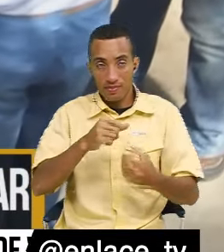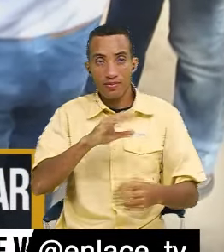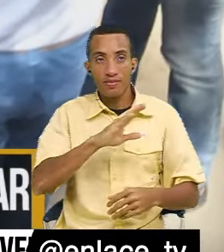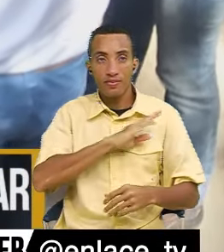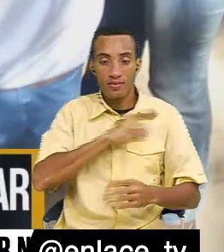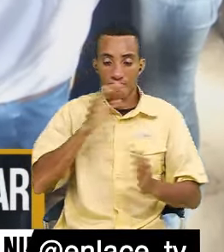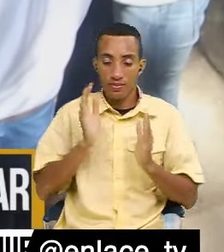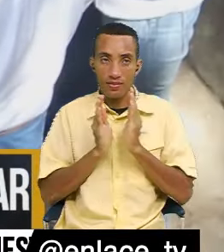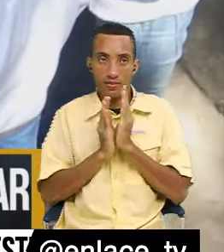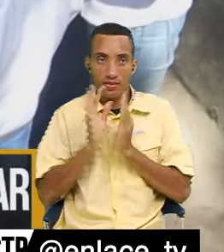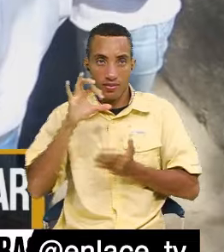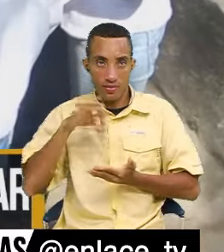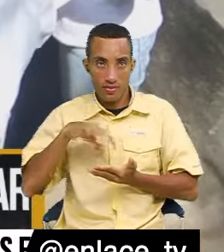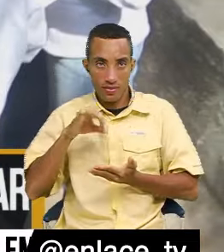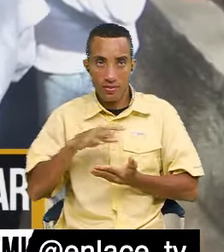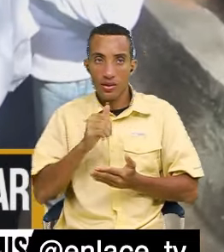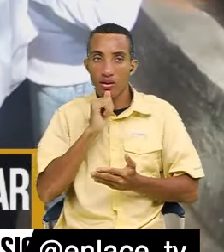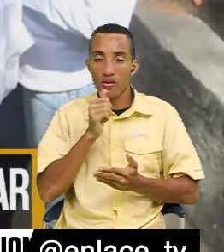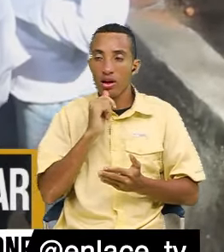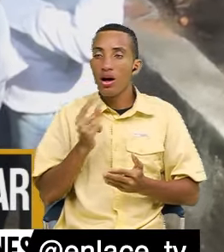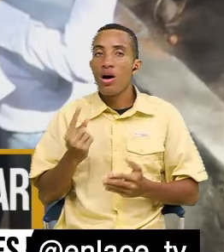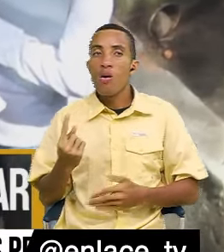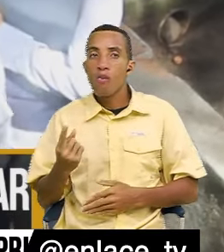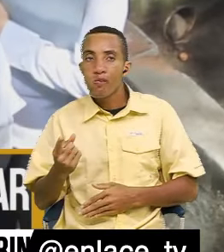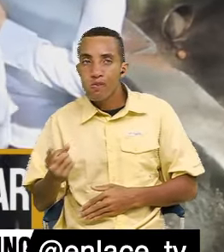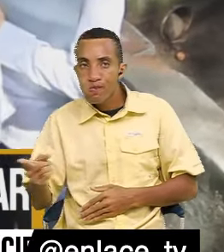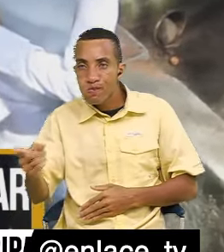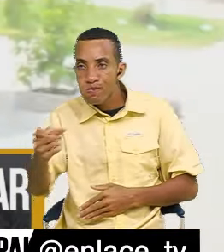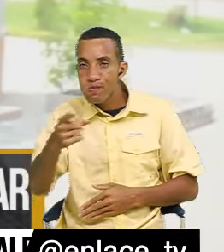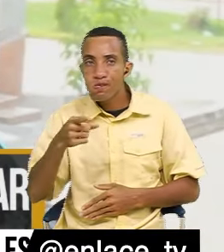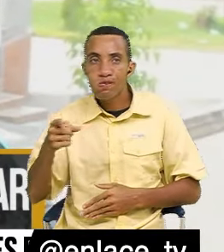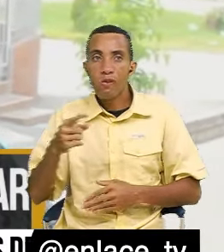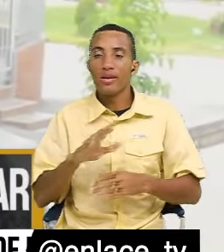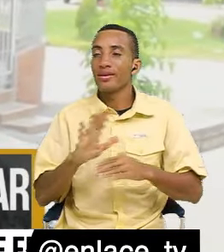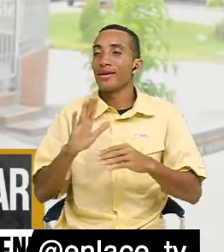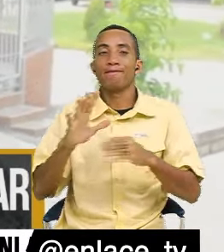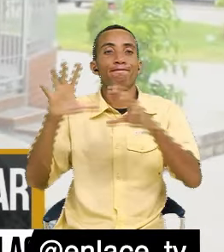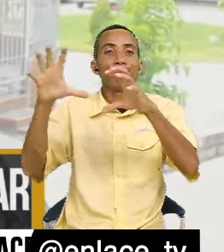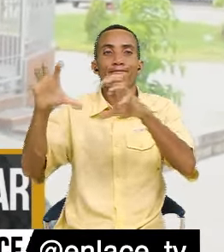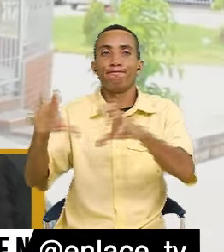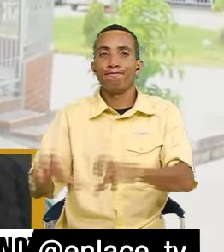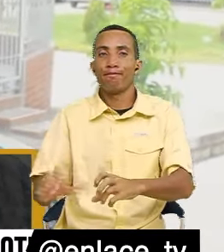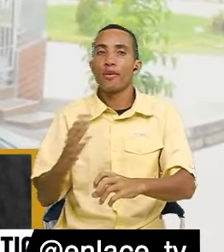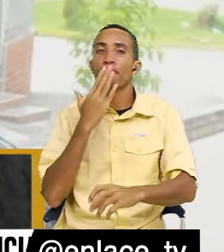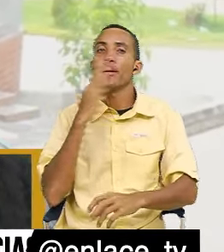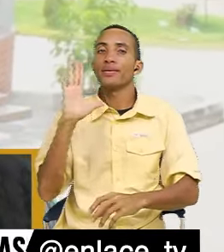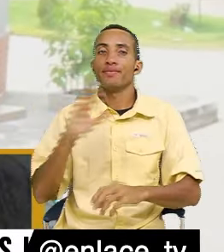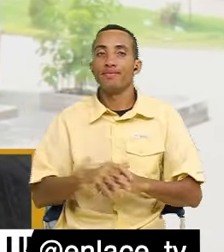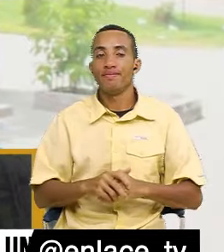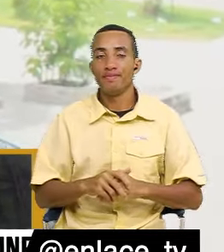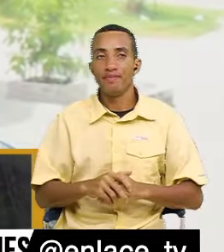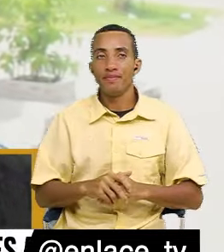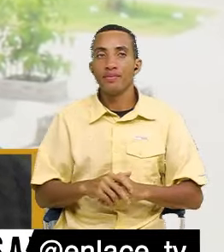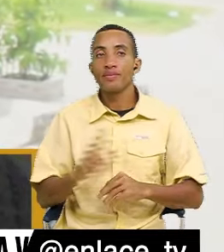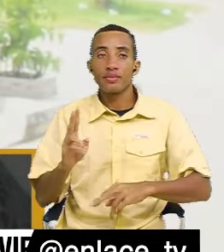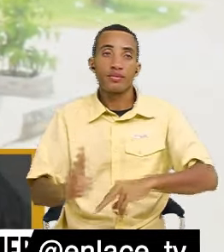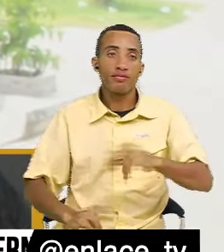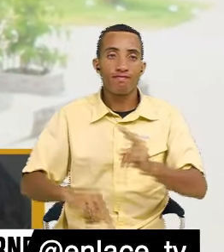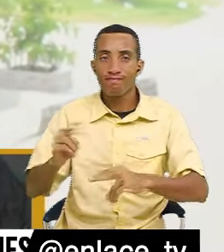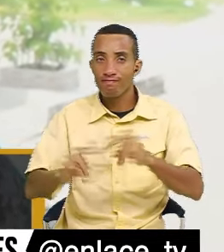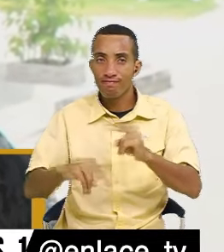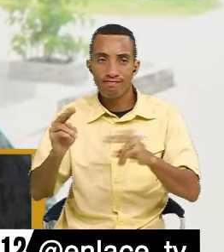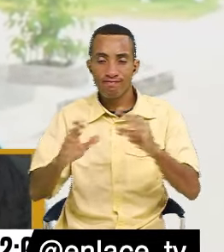en la actualidad ya cumplieron su ciclo de utilidad. Nos dio alegría cuando vinieron a hacer la socialización para que estas obras que estábamos